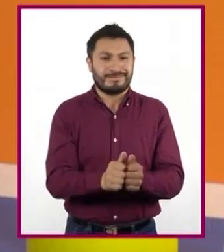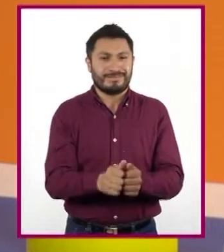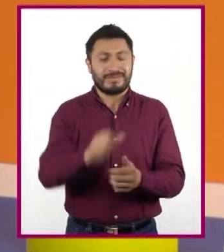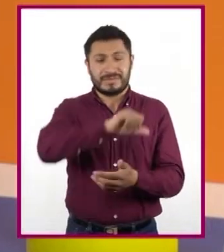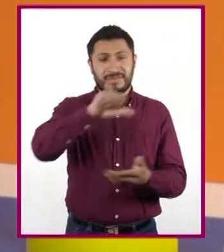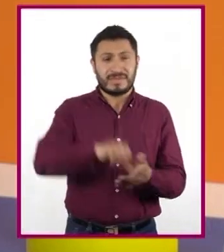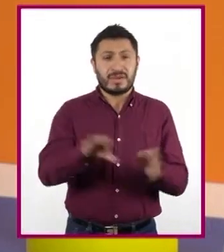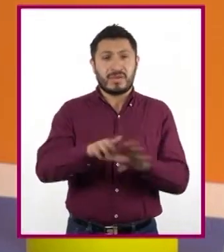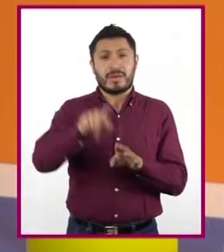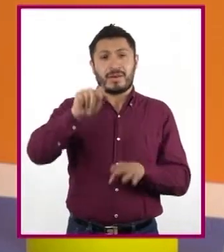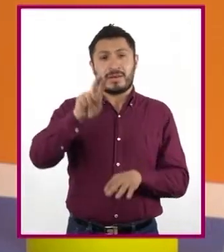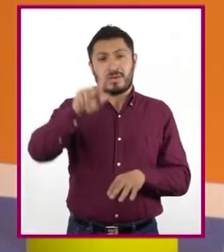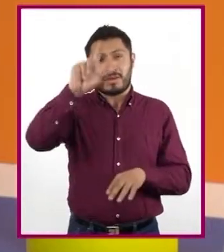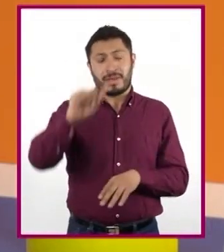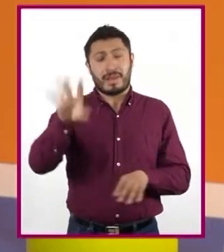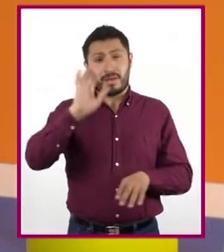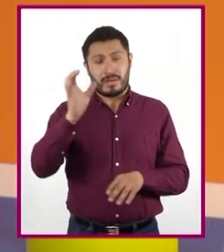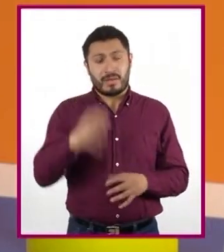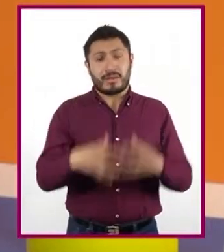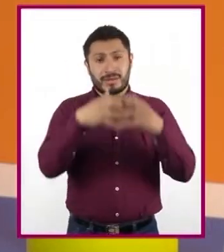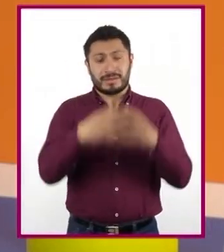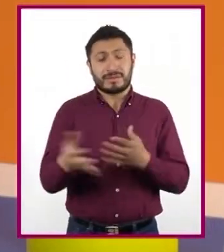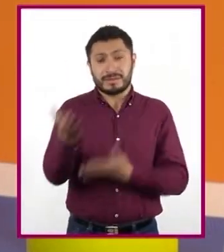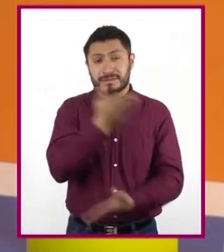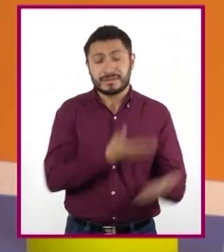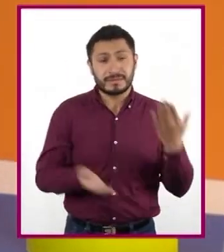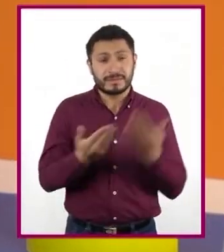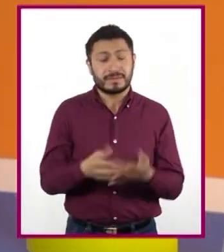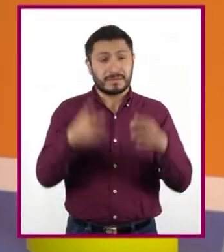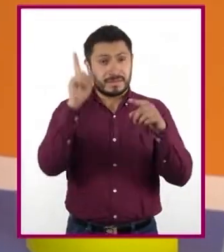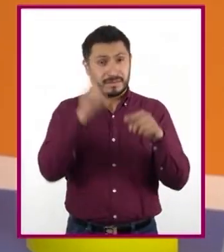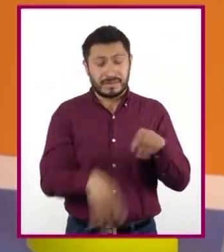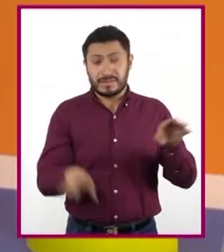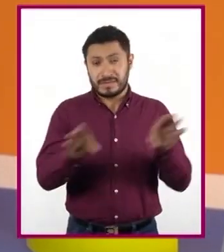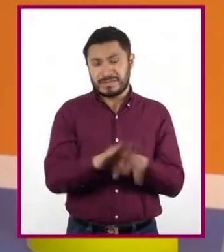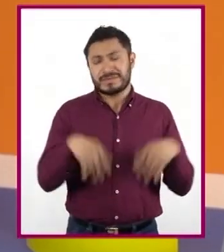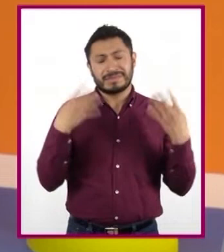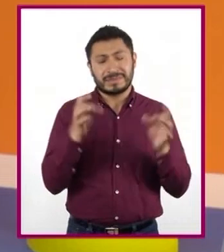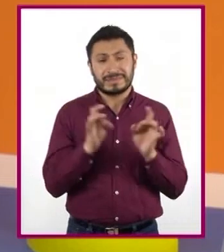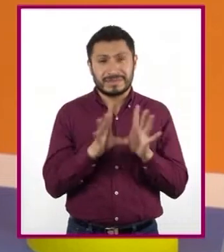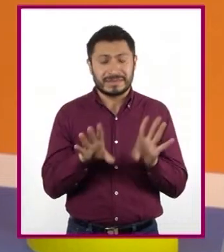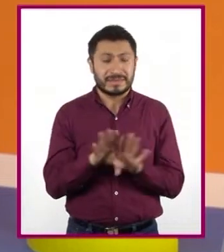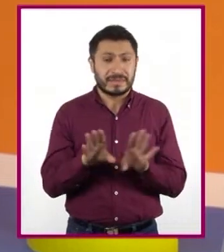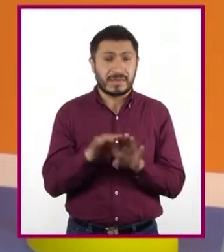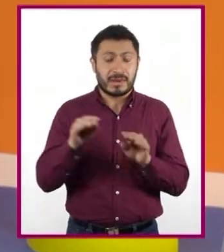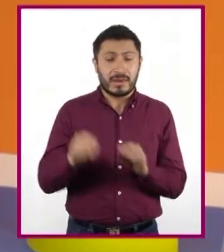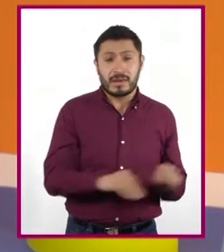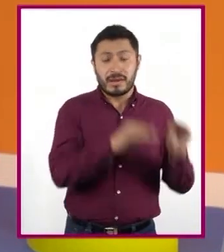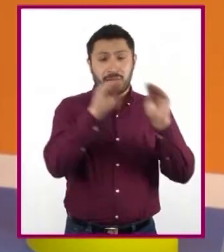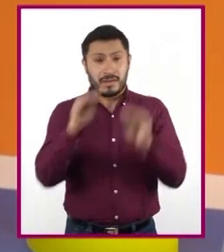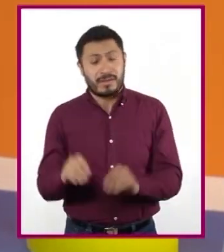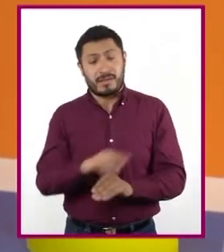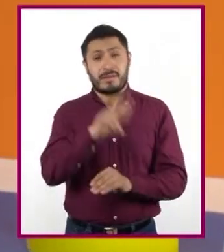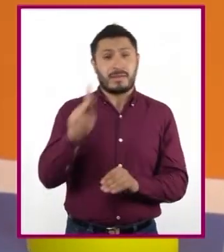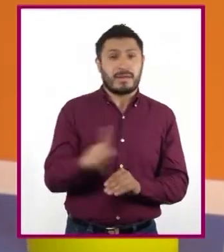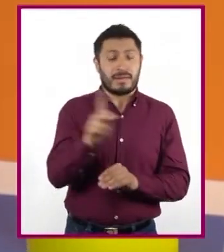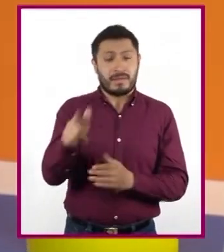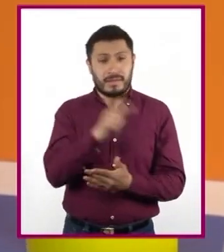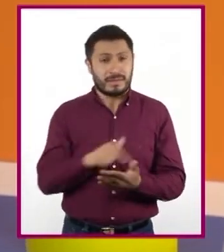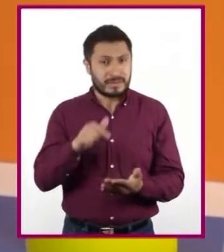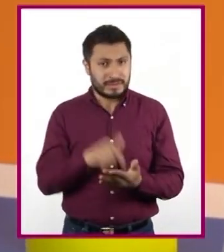como Tula, al debilitarse los sistemas de intercambio, haya ocasionado un reacomodo de las poblaciones de la